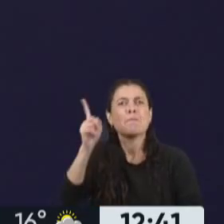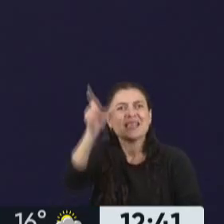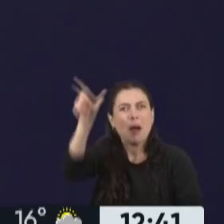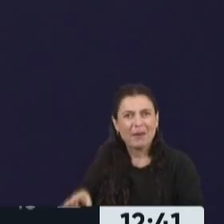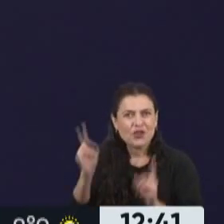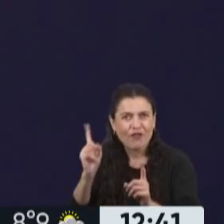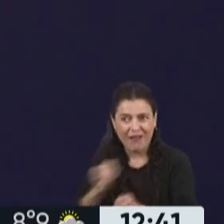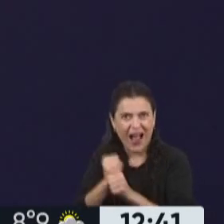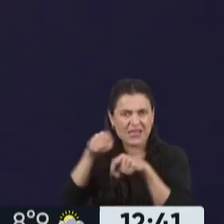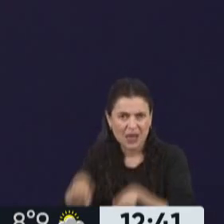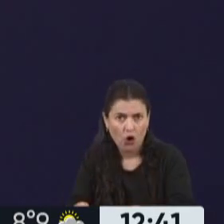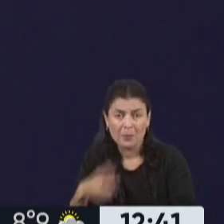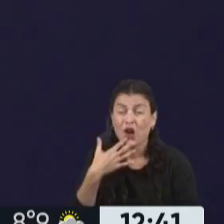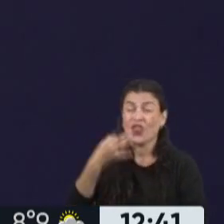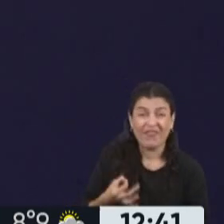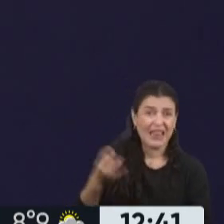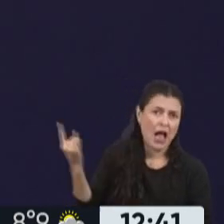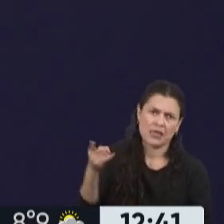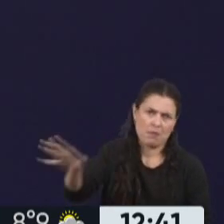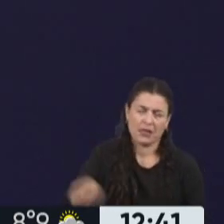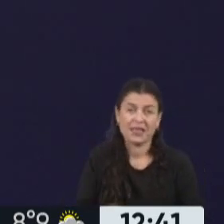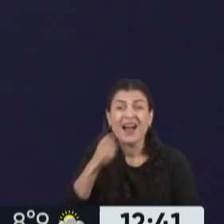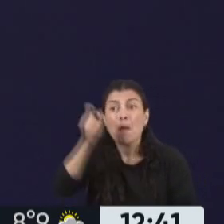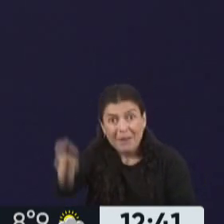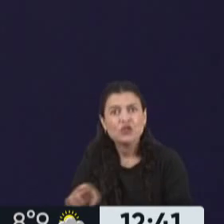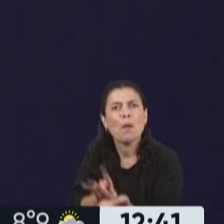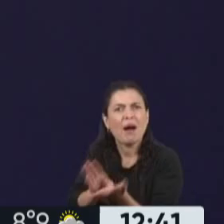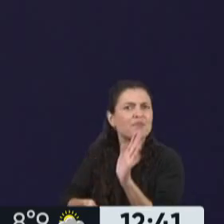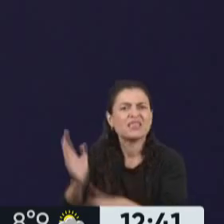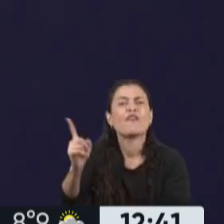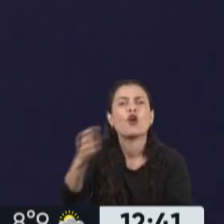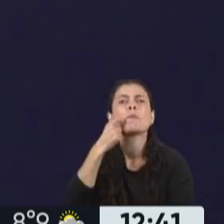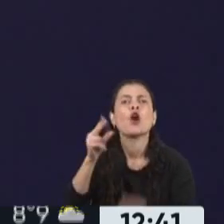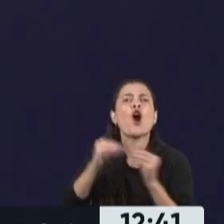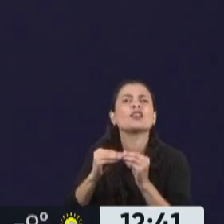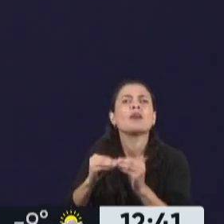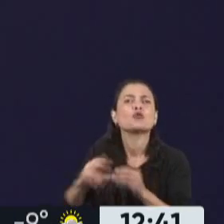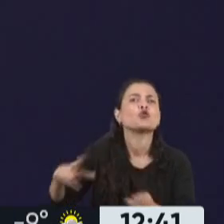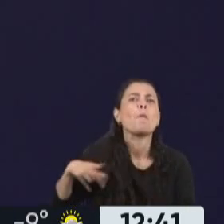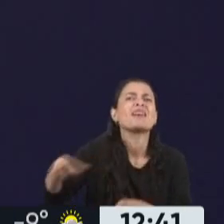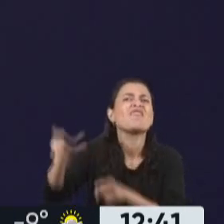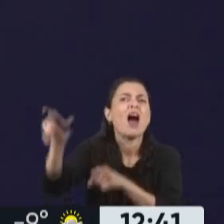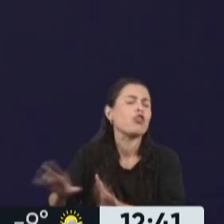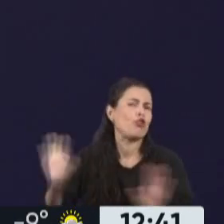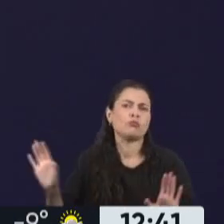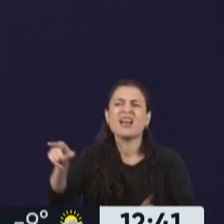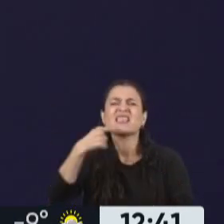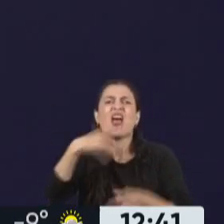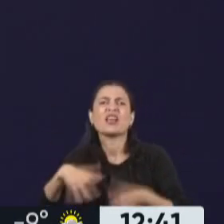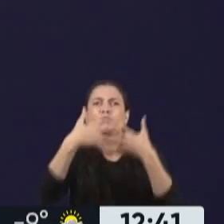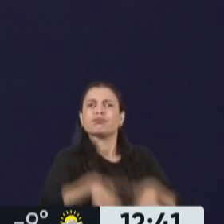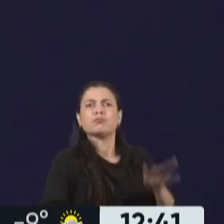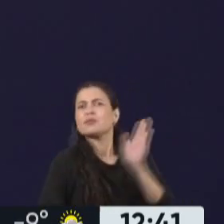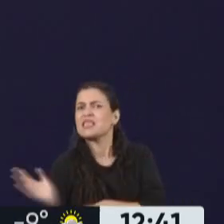por supuesto que no hay nada más alejado de esto. La desvinculación se debió a proyectos particulares de la persona en